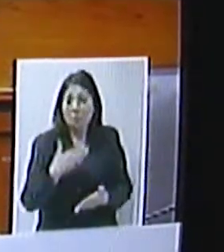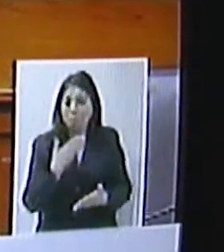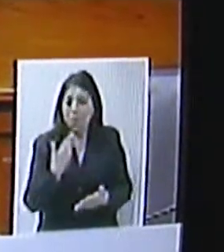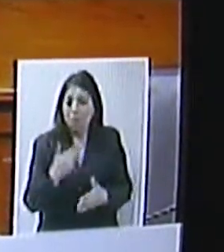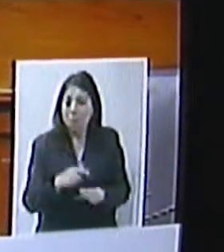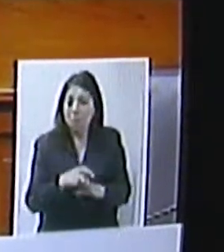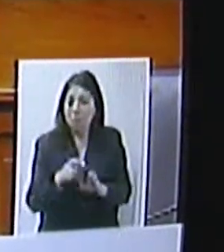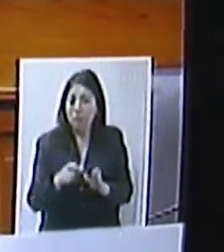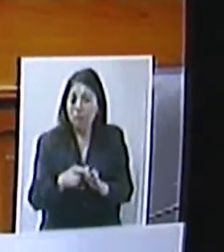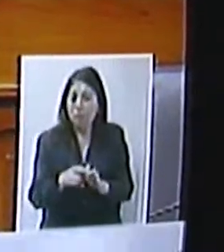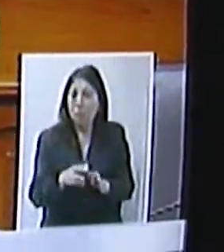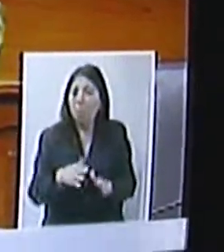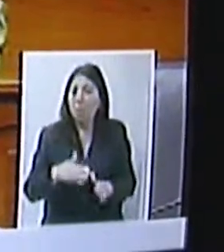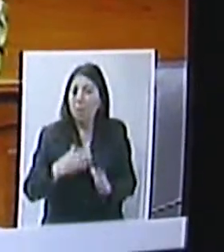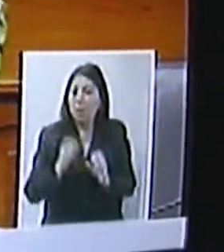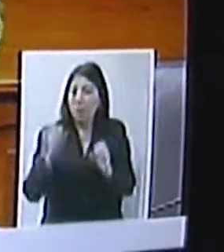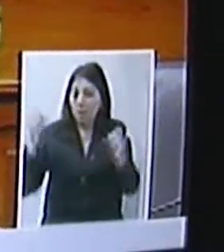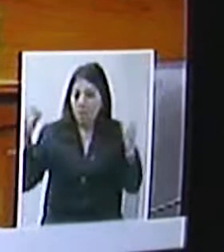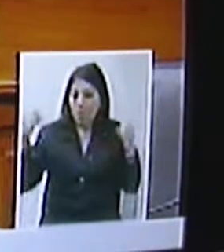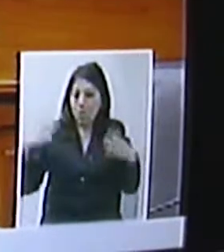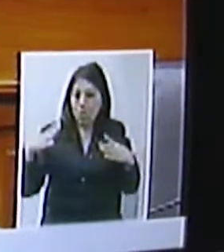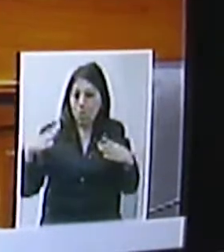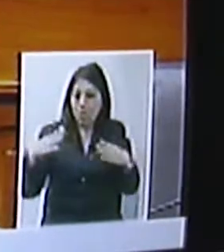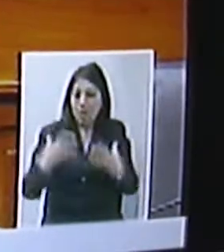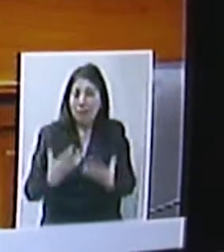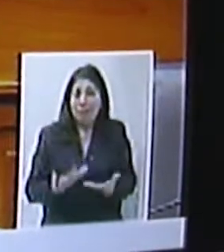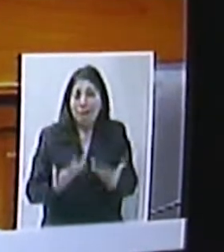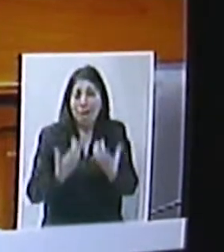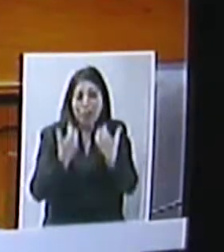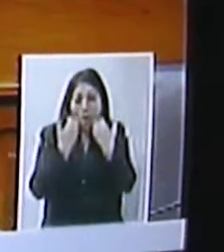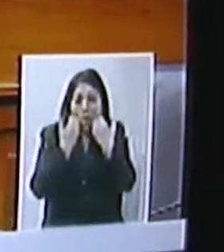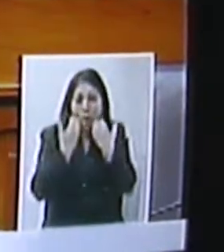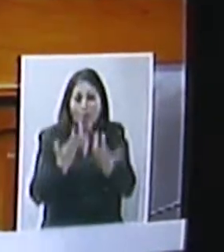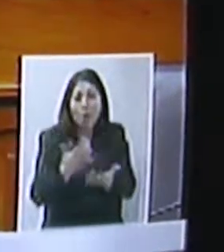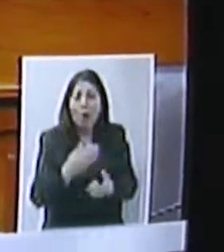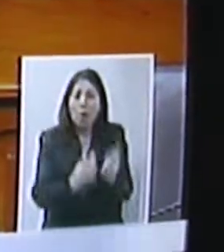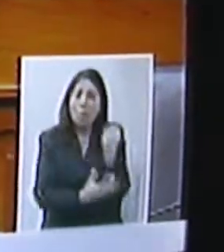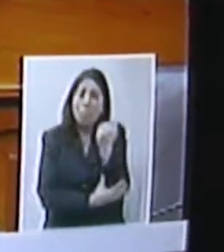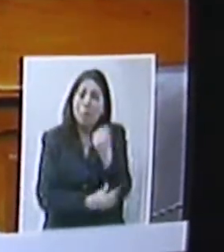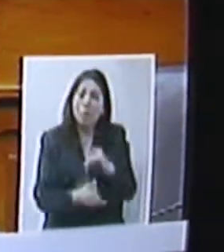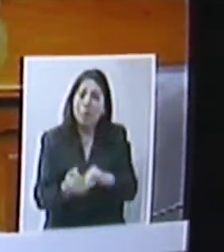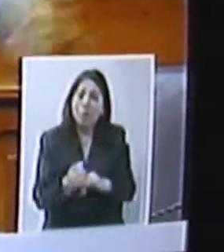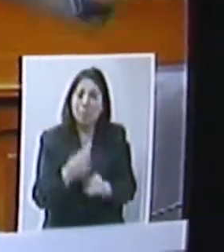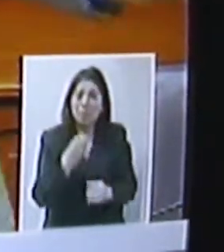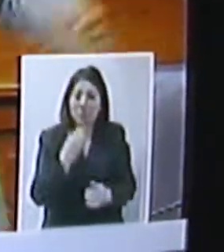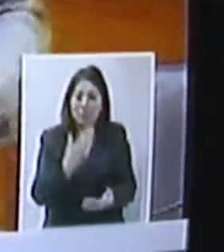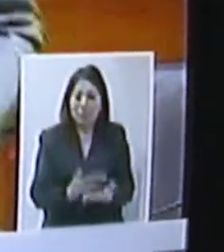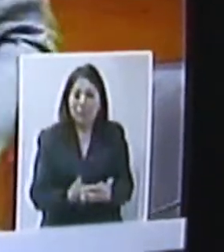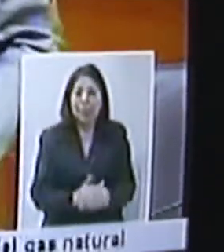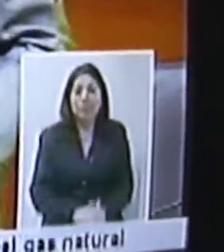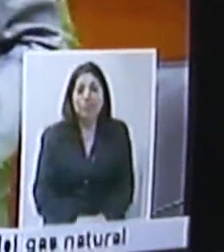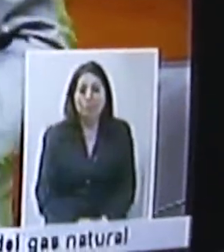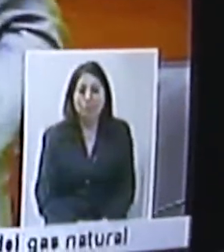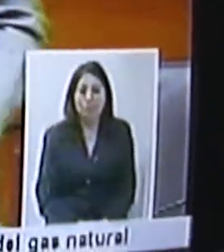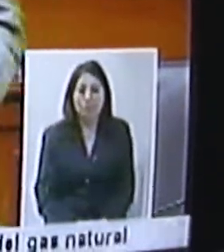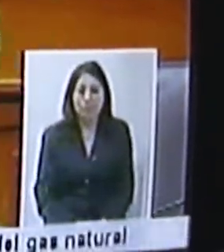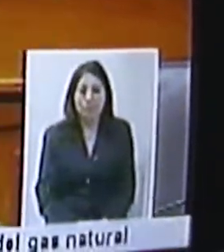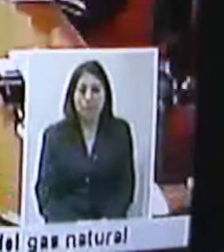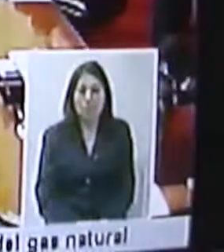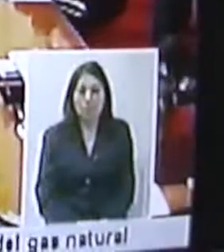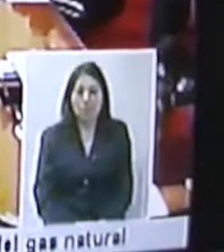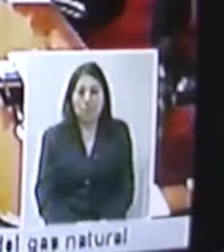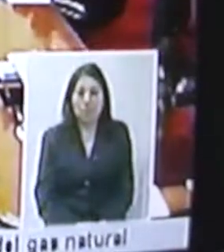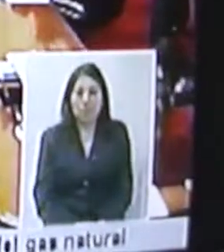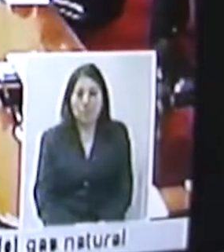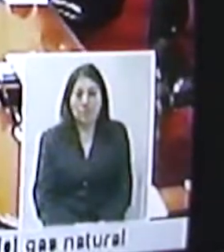estos proyectos y poder dar luz, poder dar calor a los pobres del sur. Muchas gracias, congresista, muchas gracias, señor presidente.